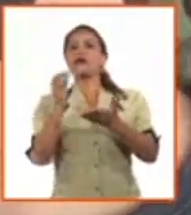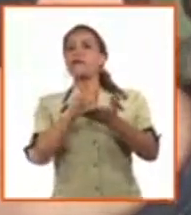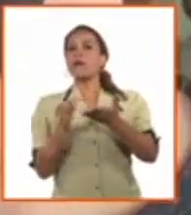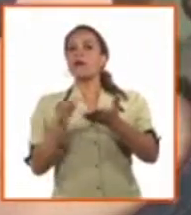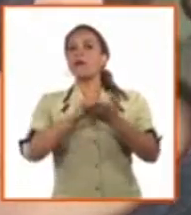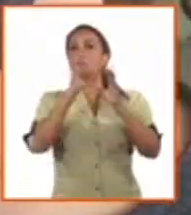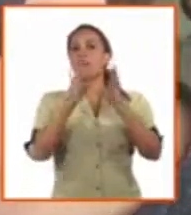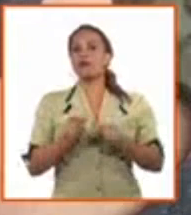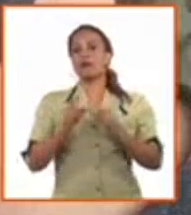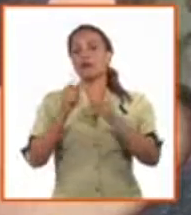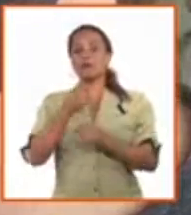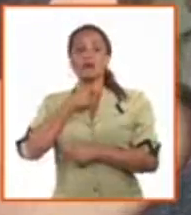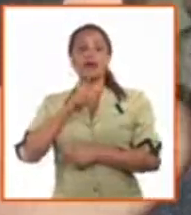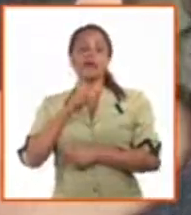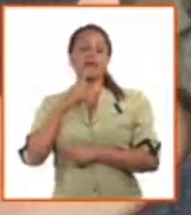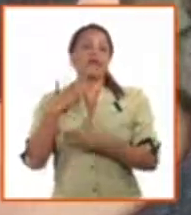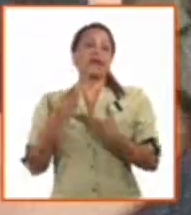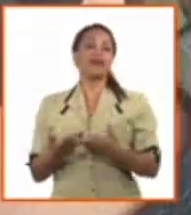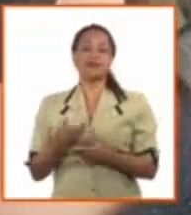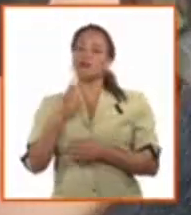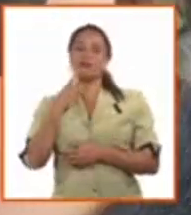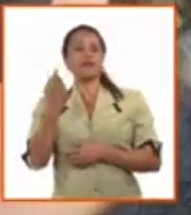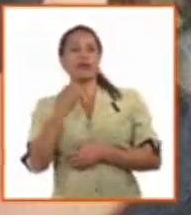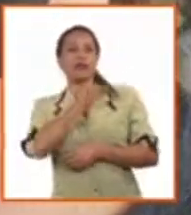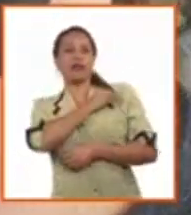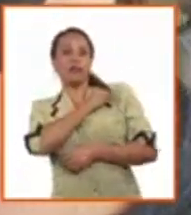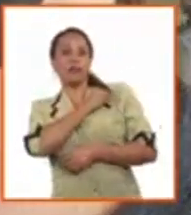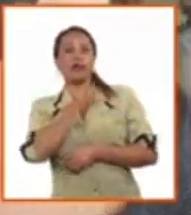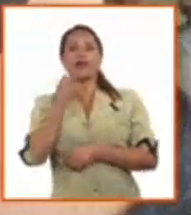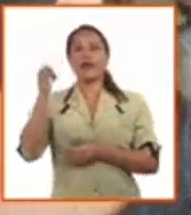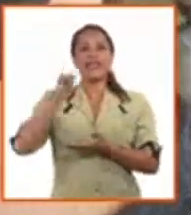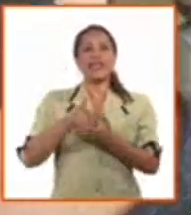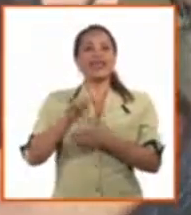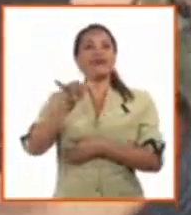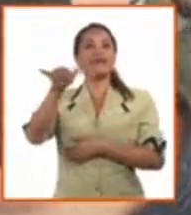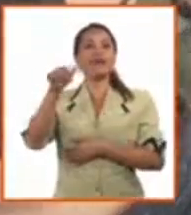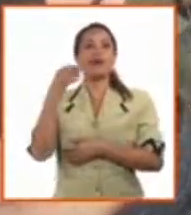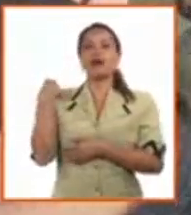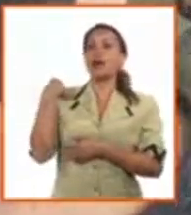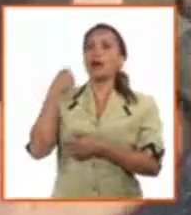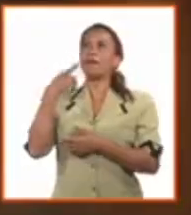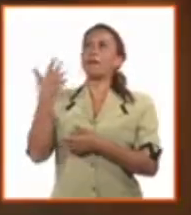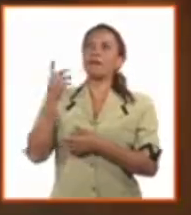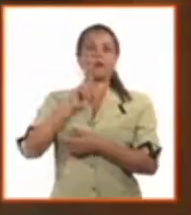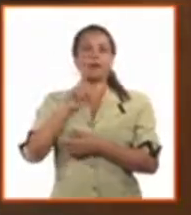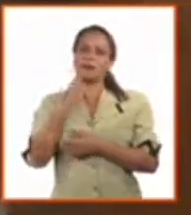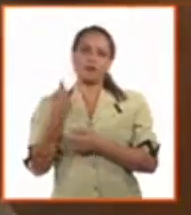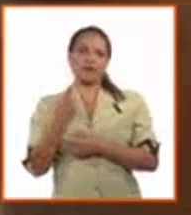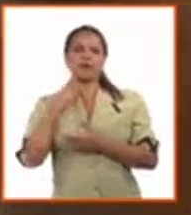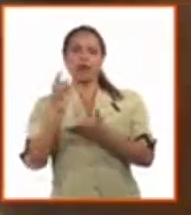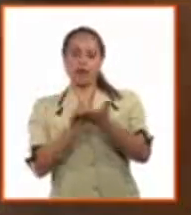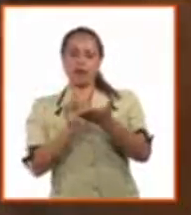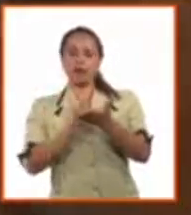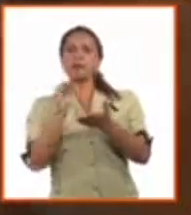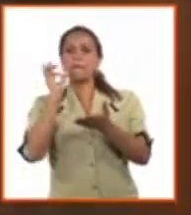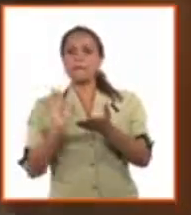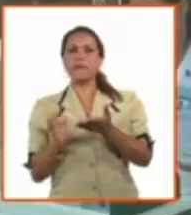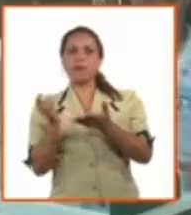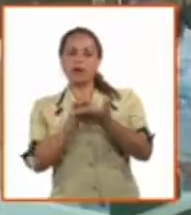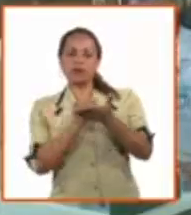como vengo cansada no me tienen que despertar ni me tienen que molestar en el avión así que lo tengo todo ello no tengo que hacer más nada